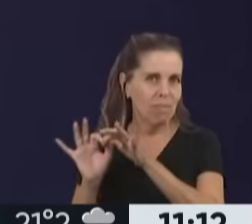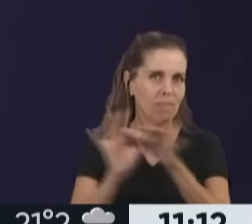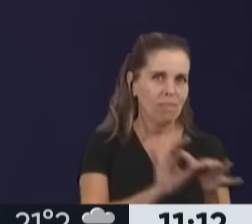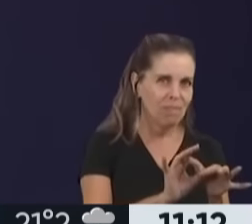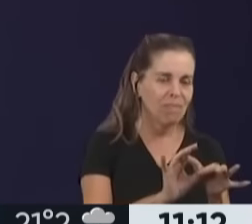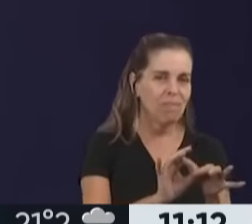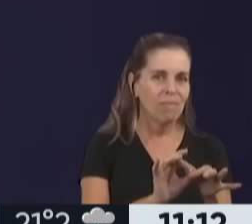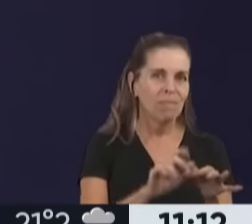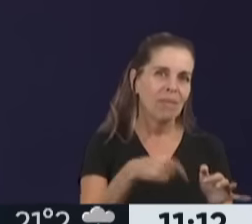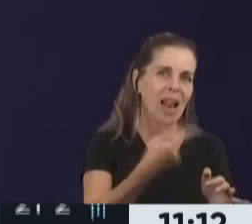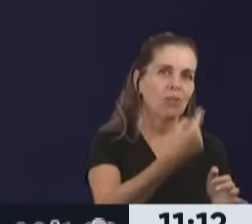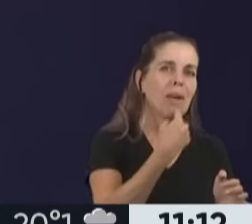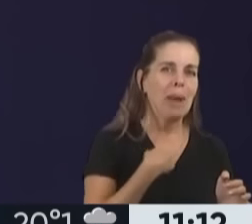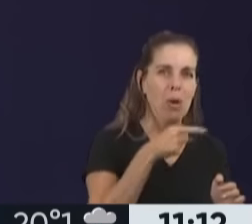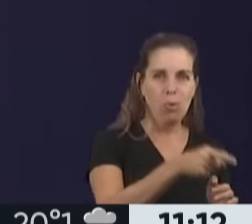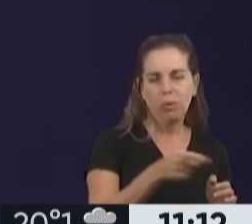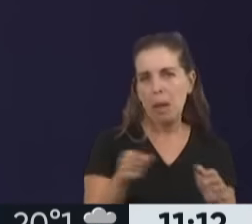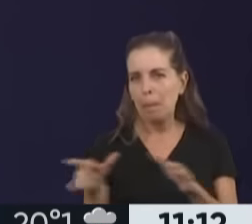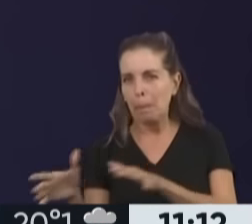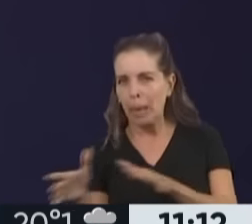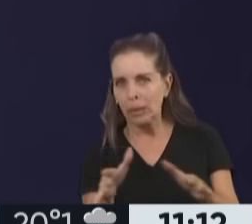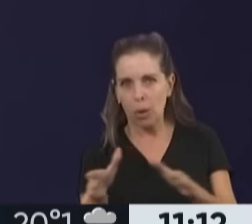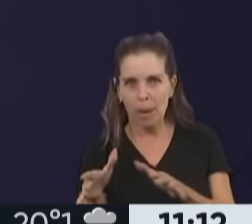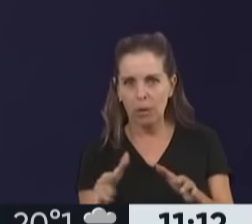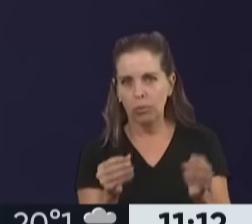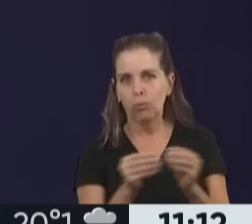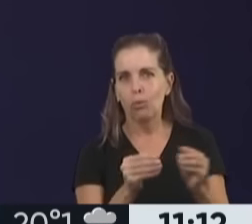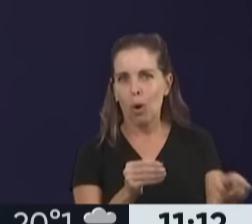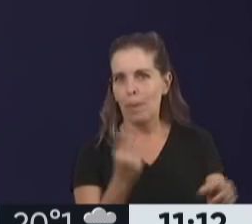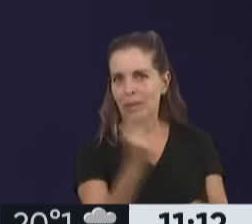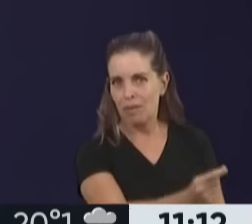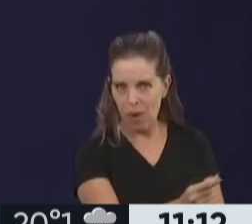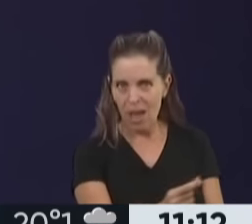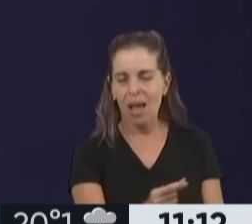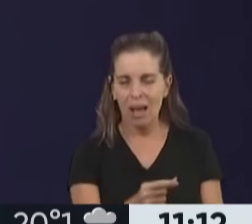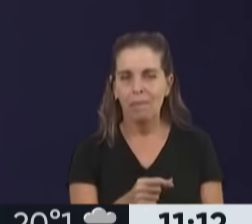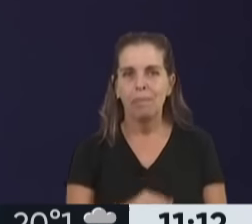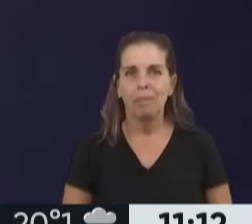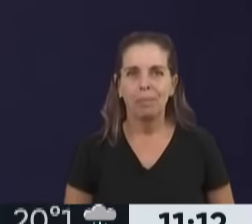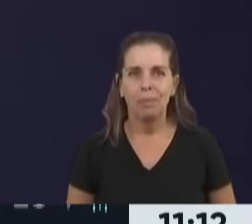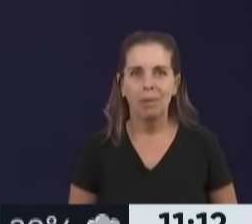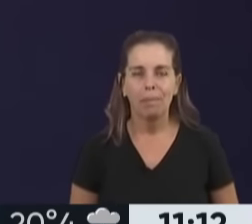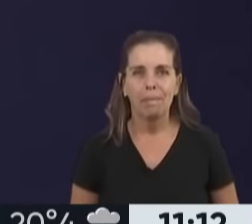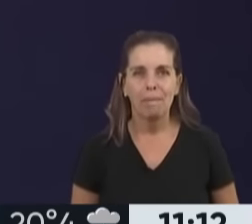hizo que me hizo recién tu compañero que se acaba de ir eh Ah estás